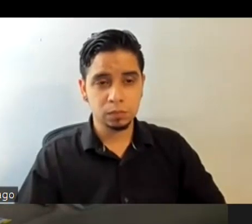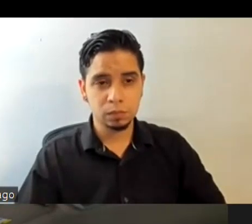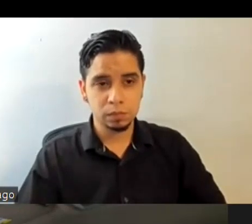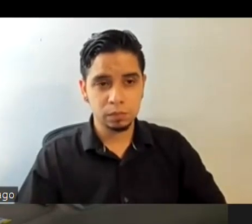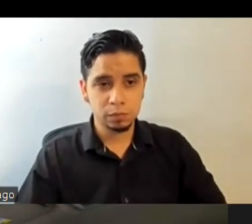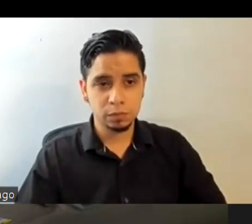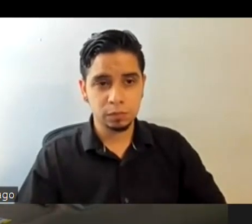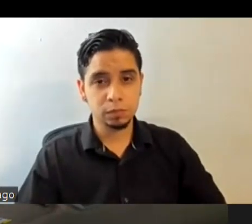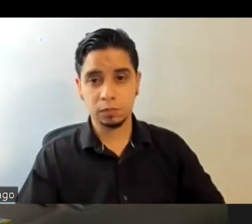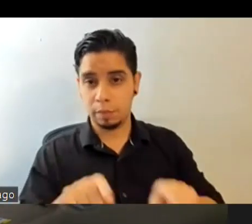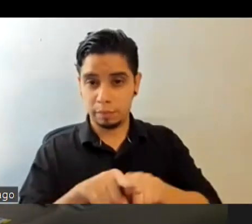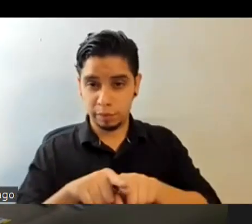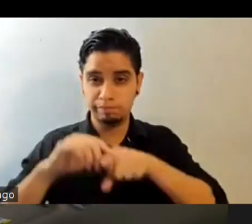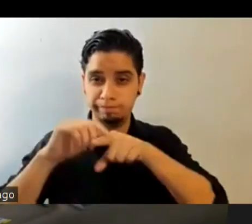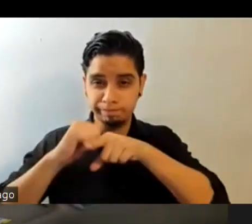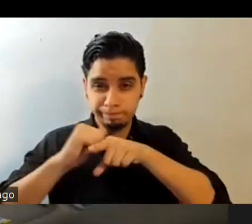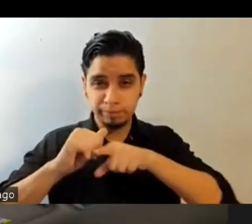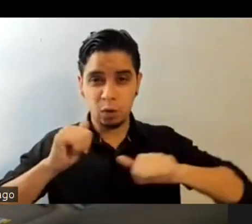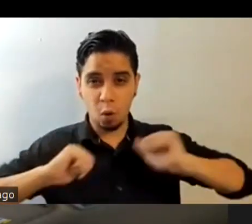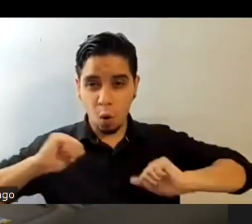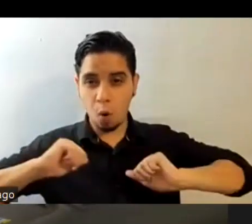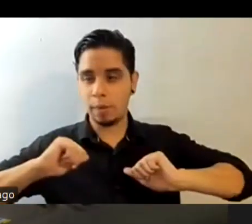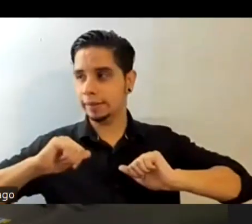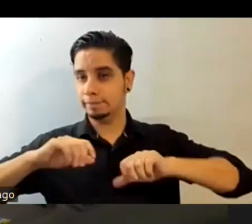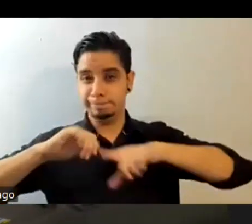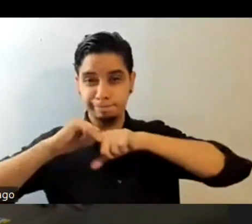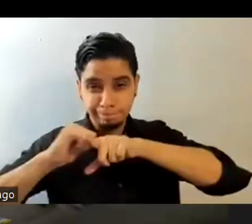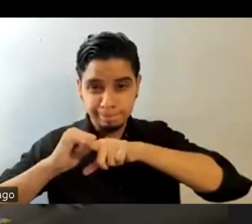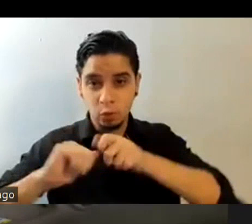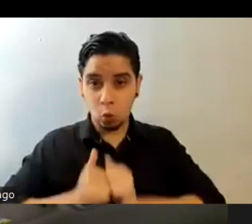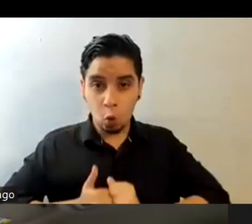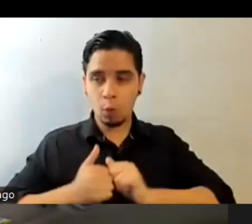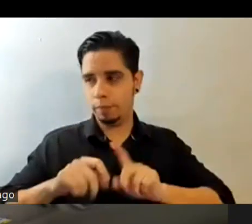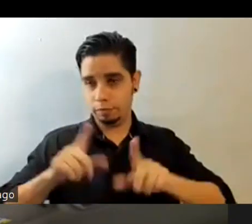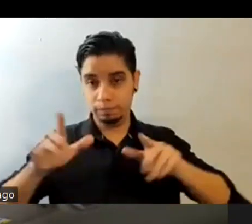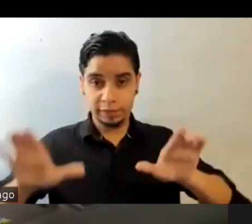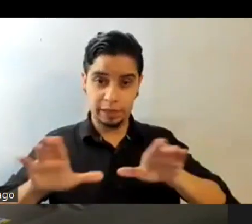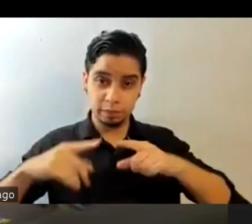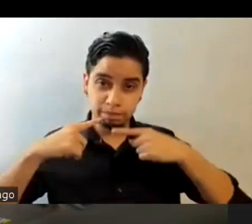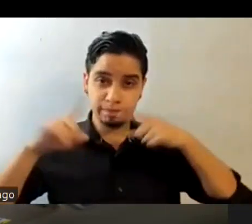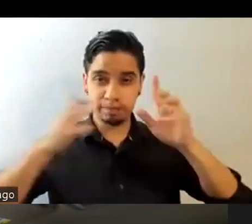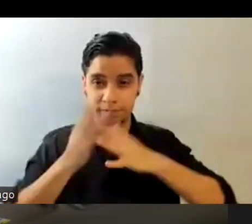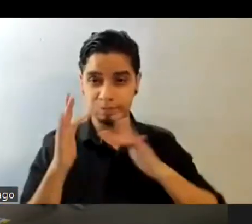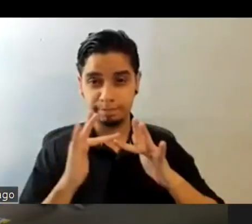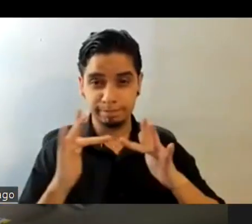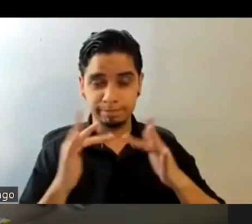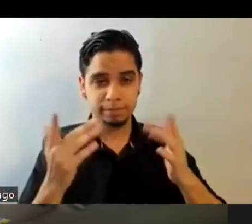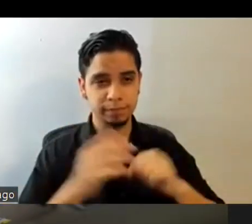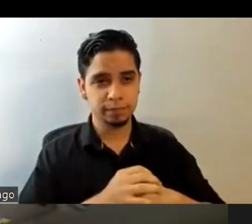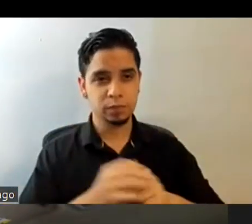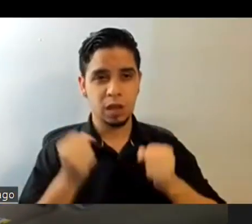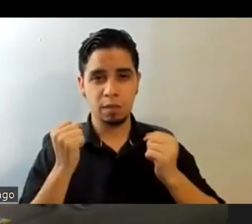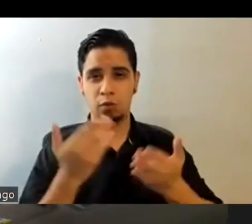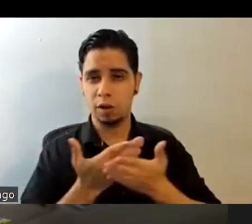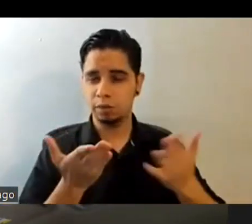ensayaron obras, que yo no sé todavía cómo se logró, pero se logró. Tú sabes. Y se hicieron muchas